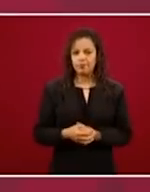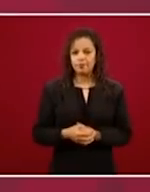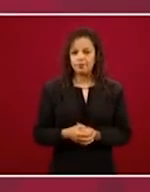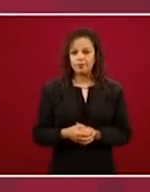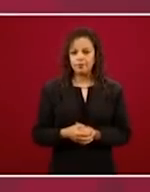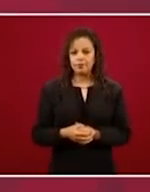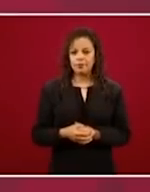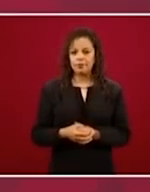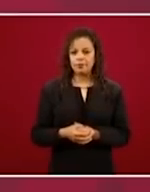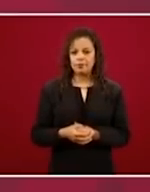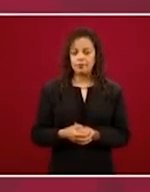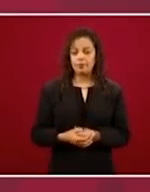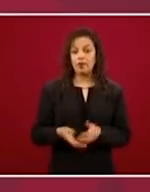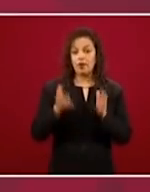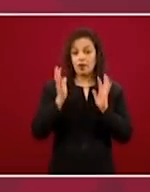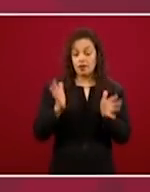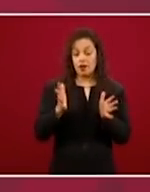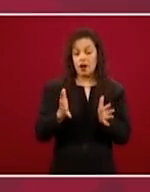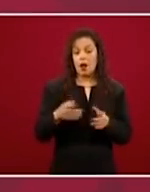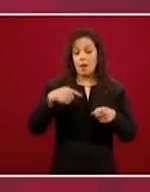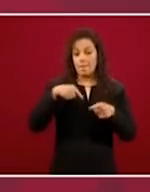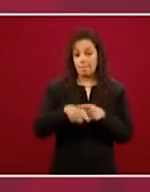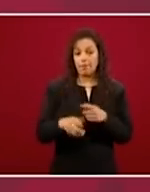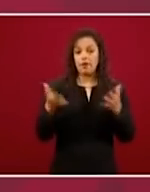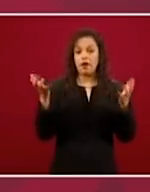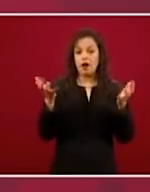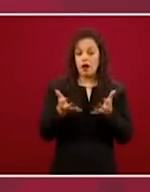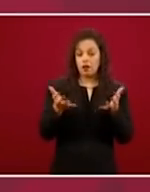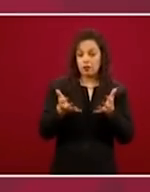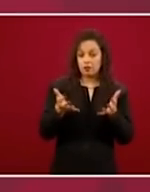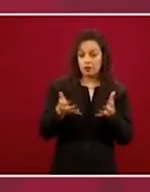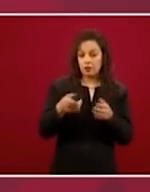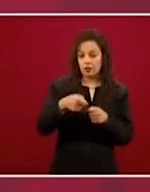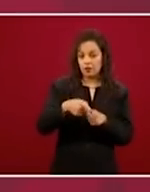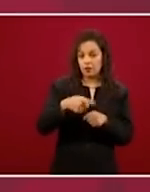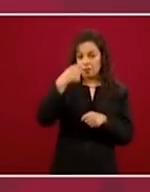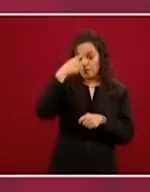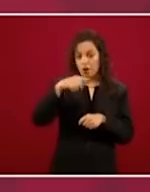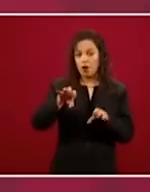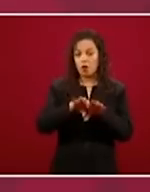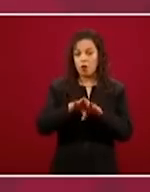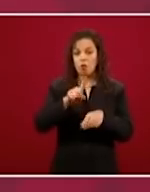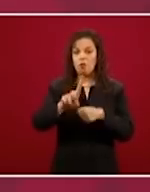una campaña para evitar la